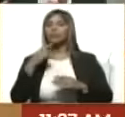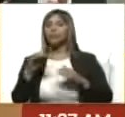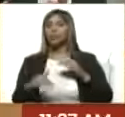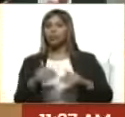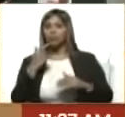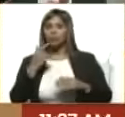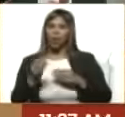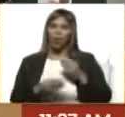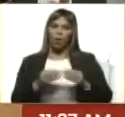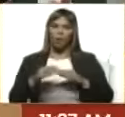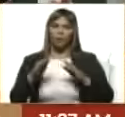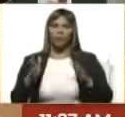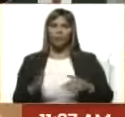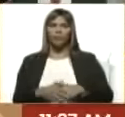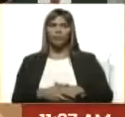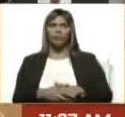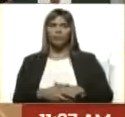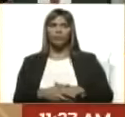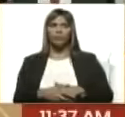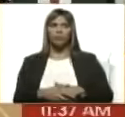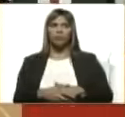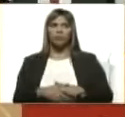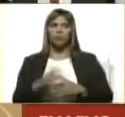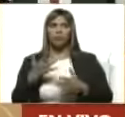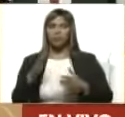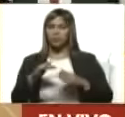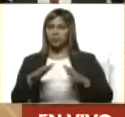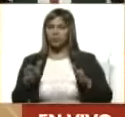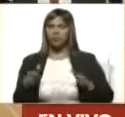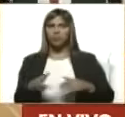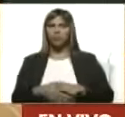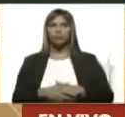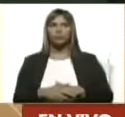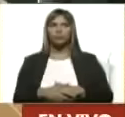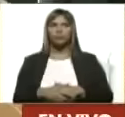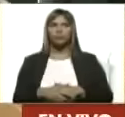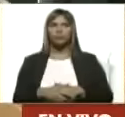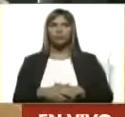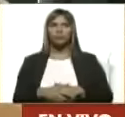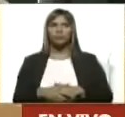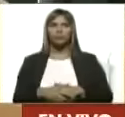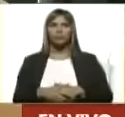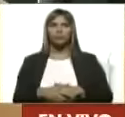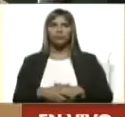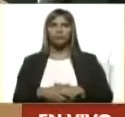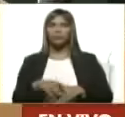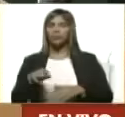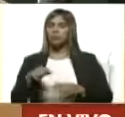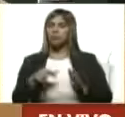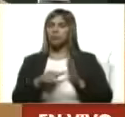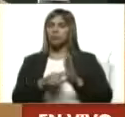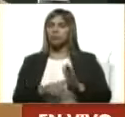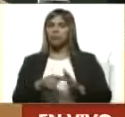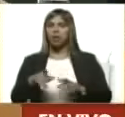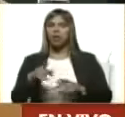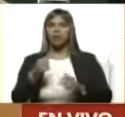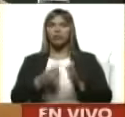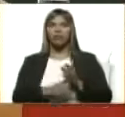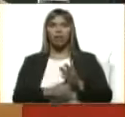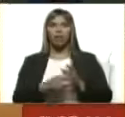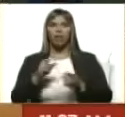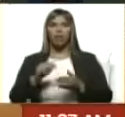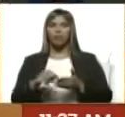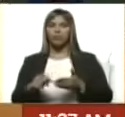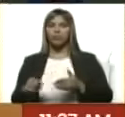familiariza con la herradura parecida a esta que tenemos nosotros acá. Una herradura donde usted presenta su cédula, lo registran,